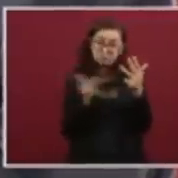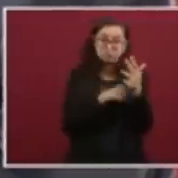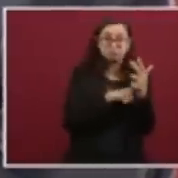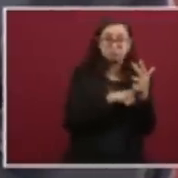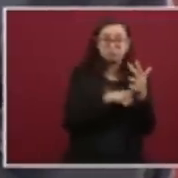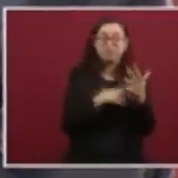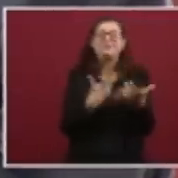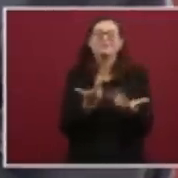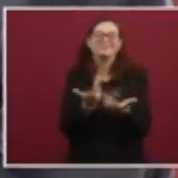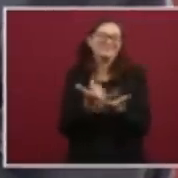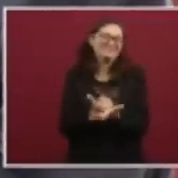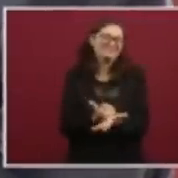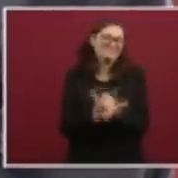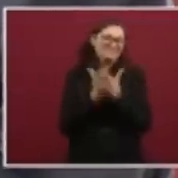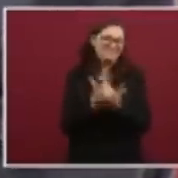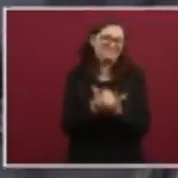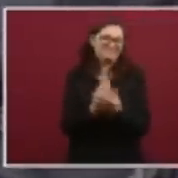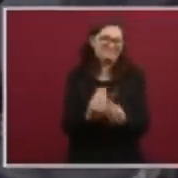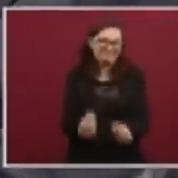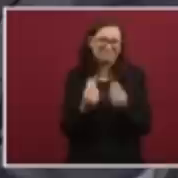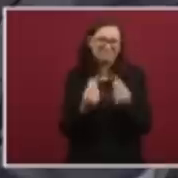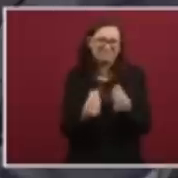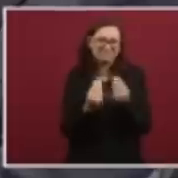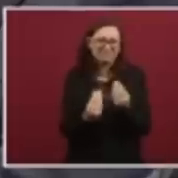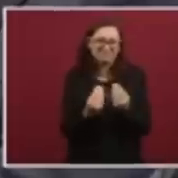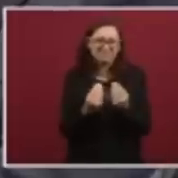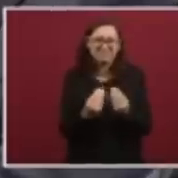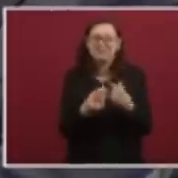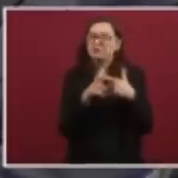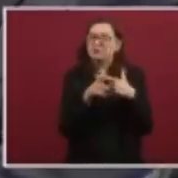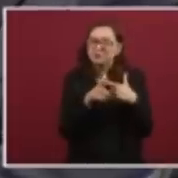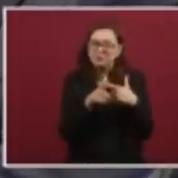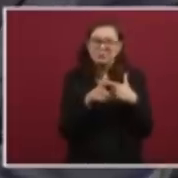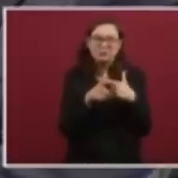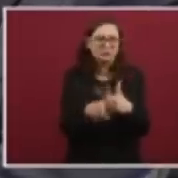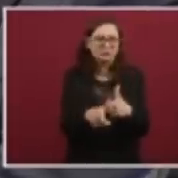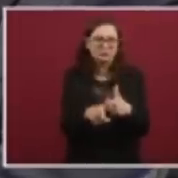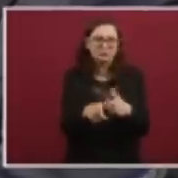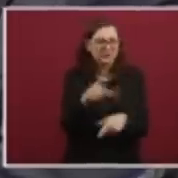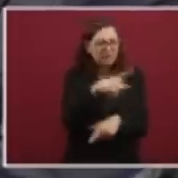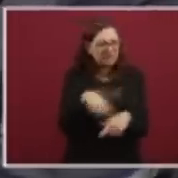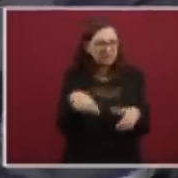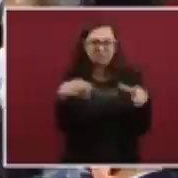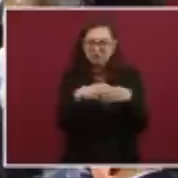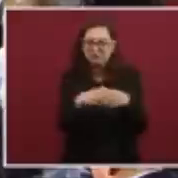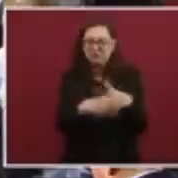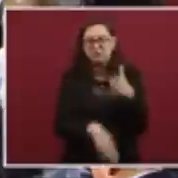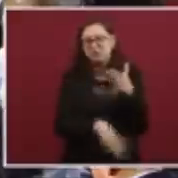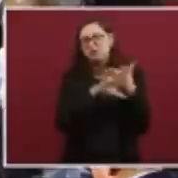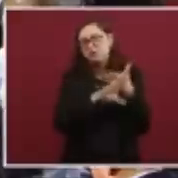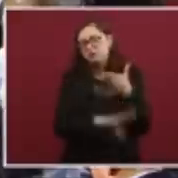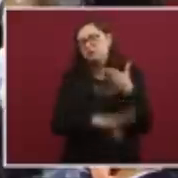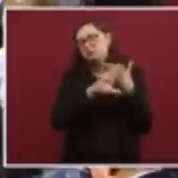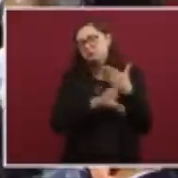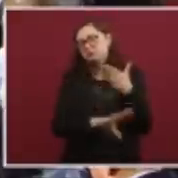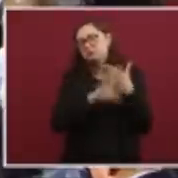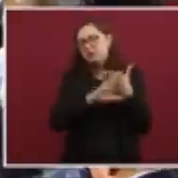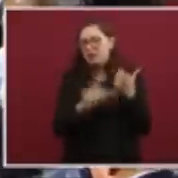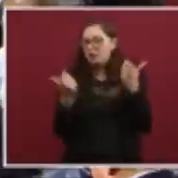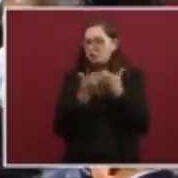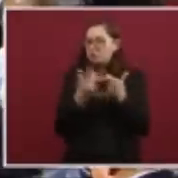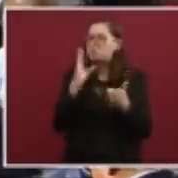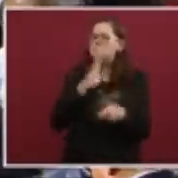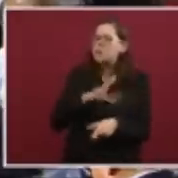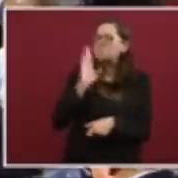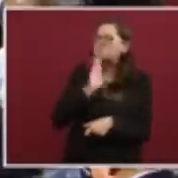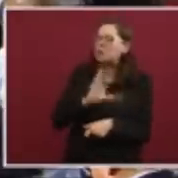nos va a ayudar mucho. Entonces van a seguir insistiendo en que está mal la economía, pero no